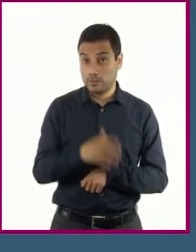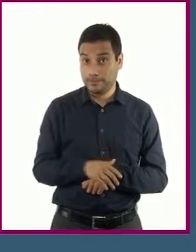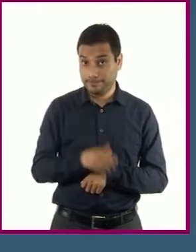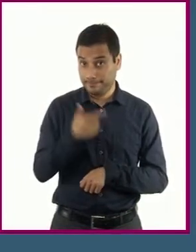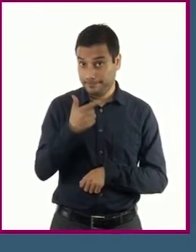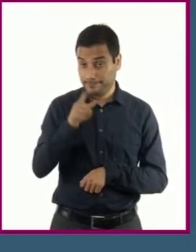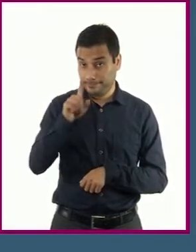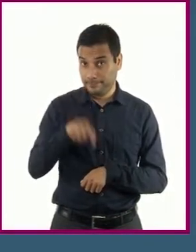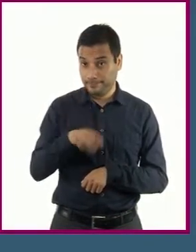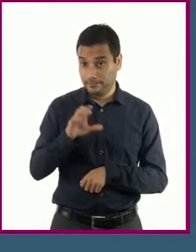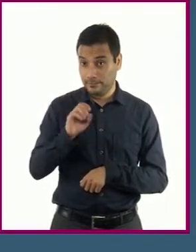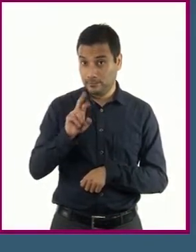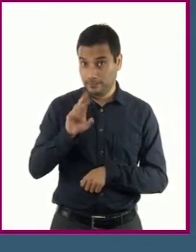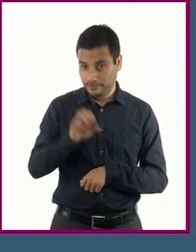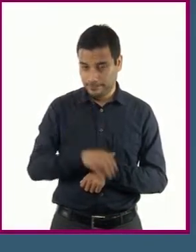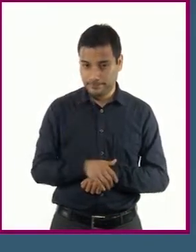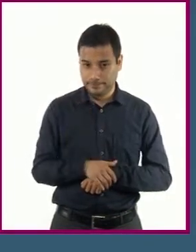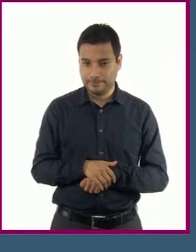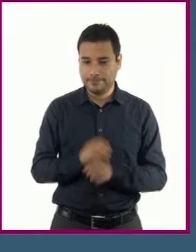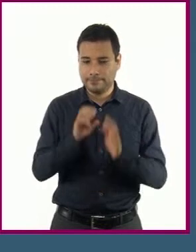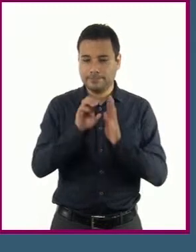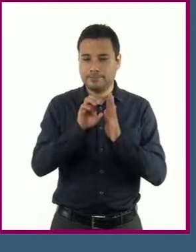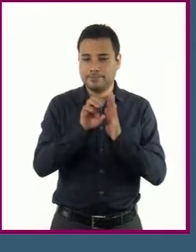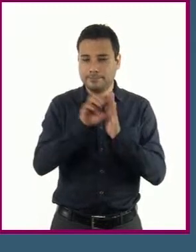190.5 gramos de cobre. Si miden